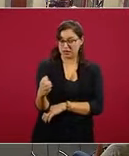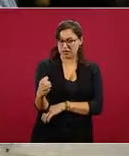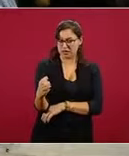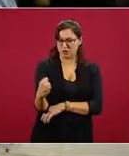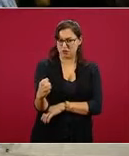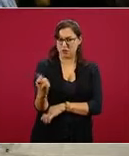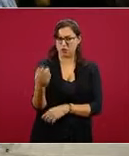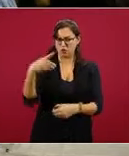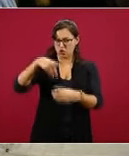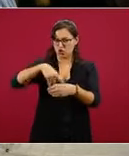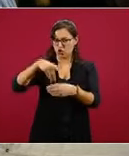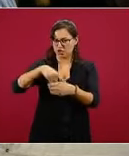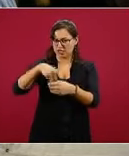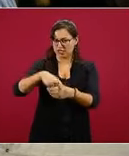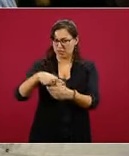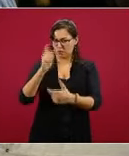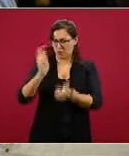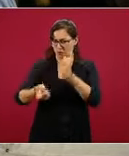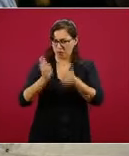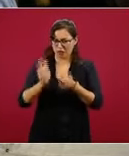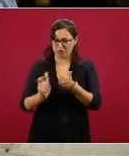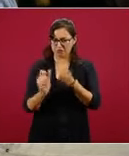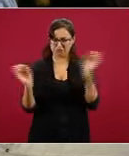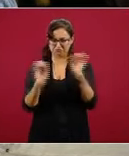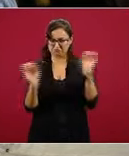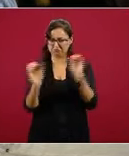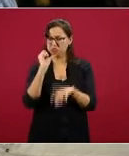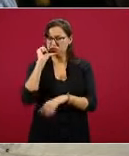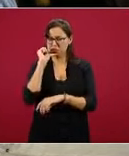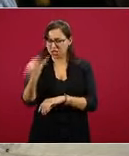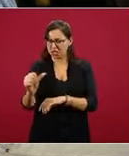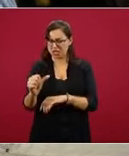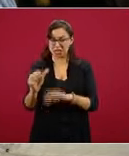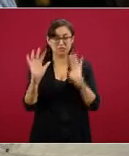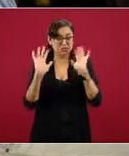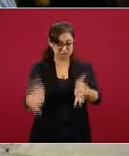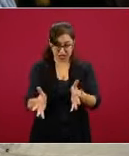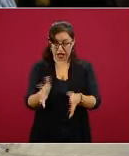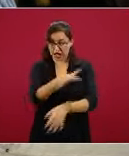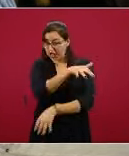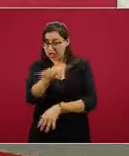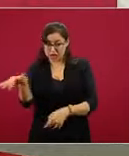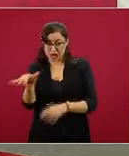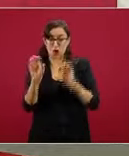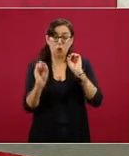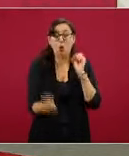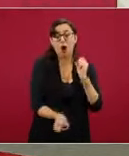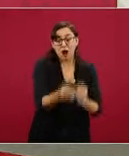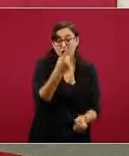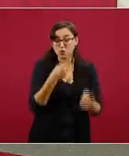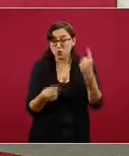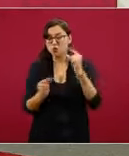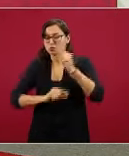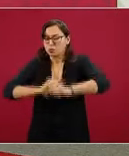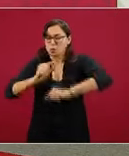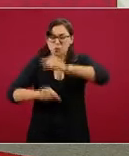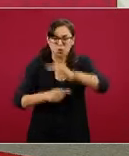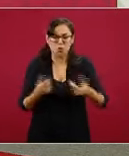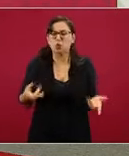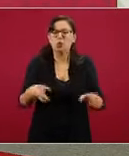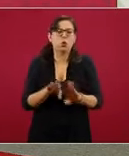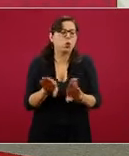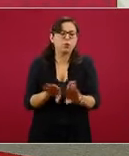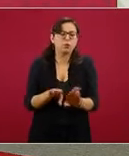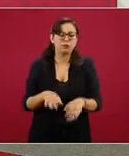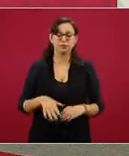recuperación? ¿Esto va a ser paulatino o va a ser generalizado en los institutos? Gracias. Claro que sí, con mucho gusto.